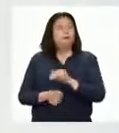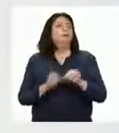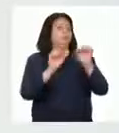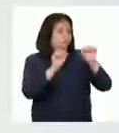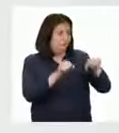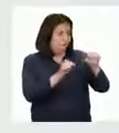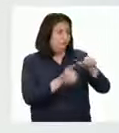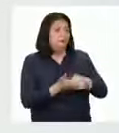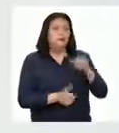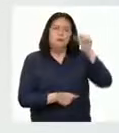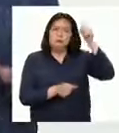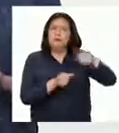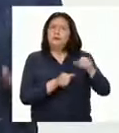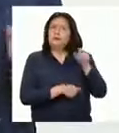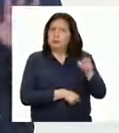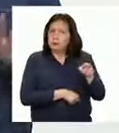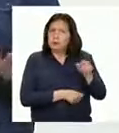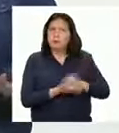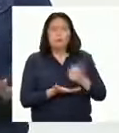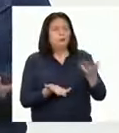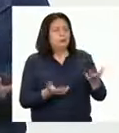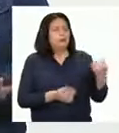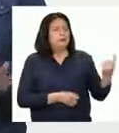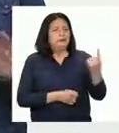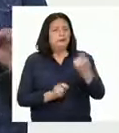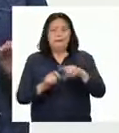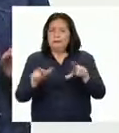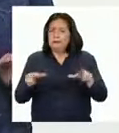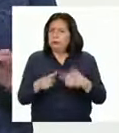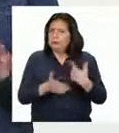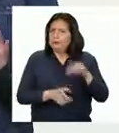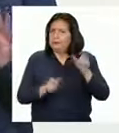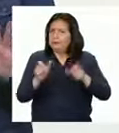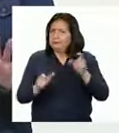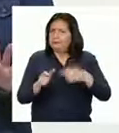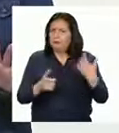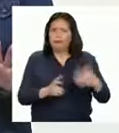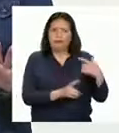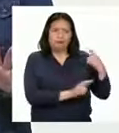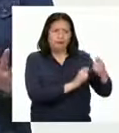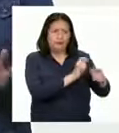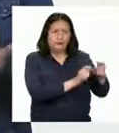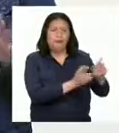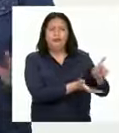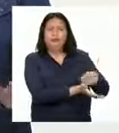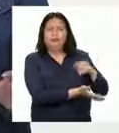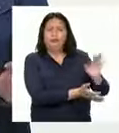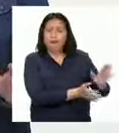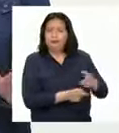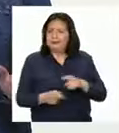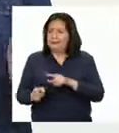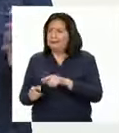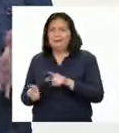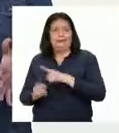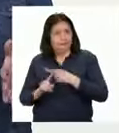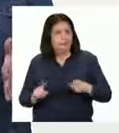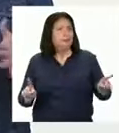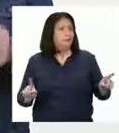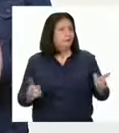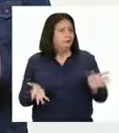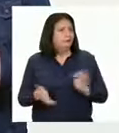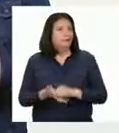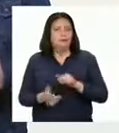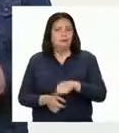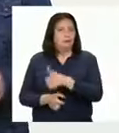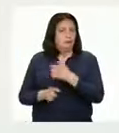Exacto. Y seguro recordarás que en cada lugar las personas tenemos tradiciones y costumbres distintas, que nos